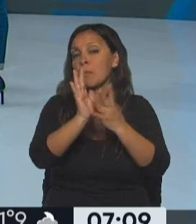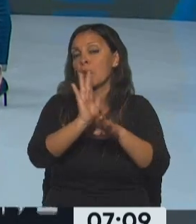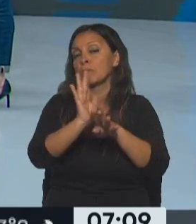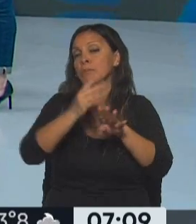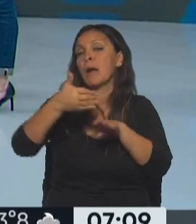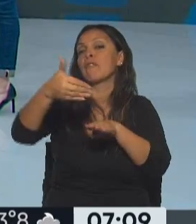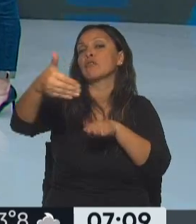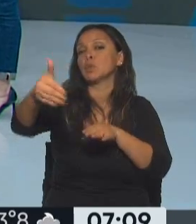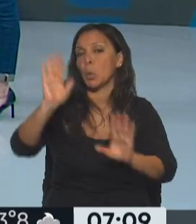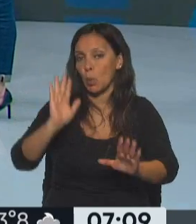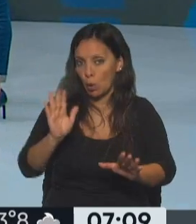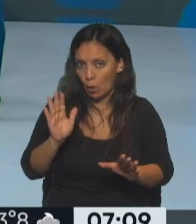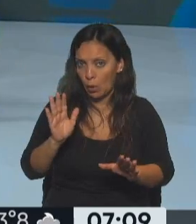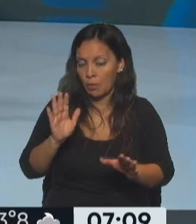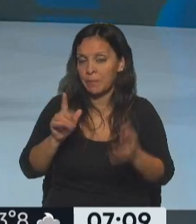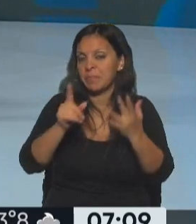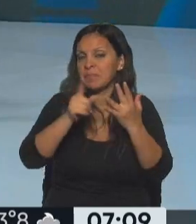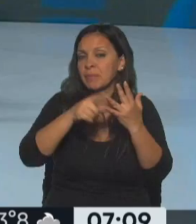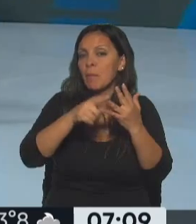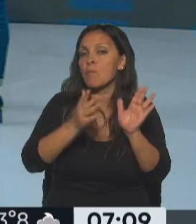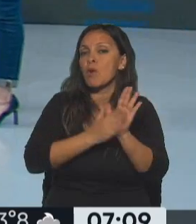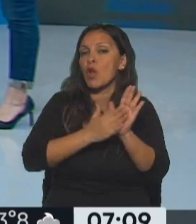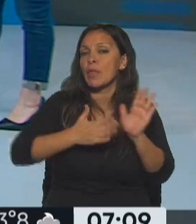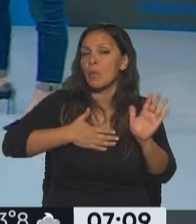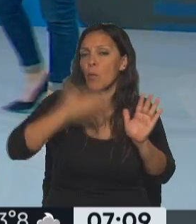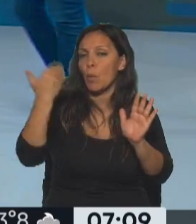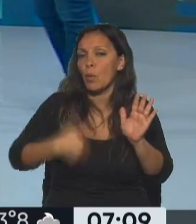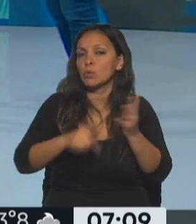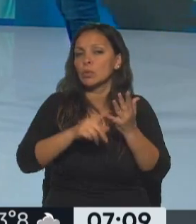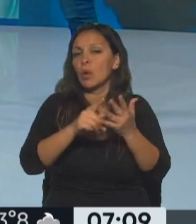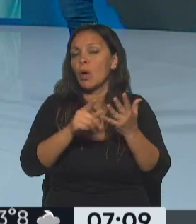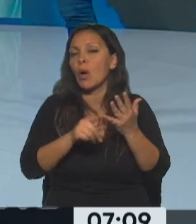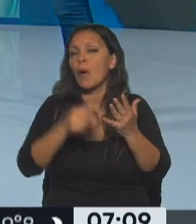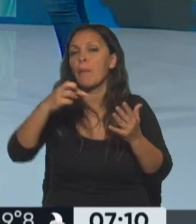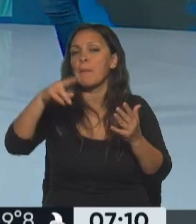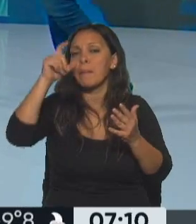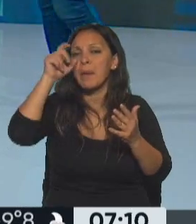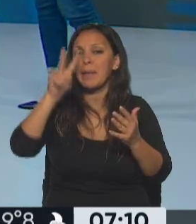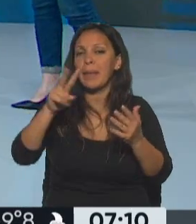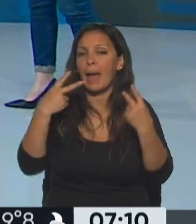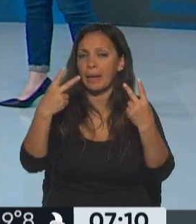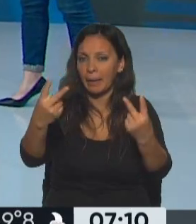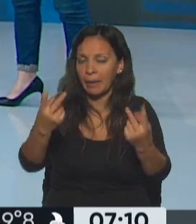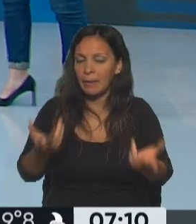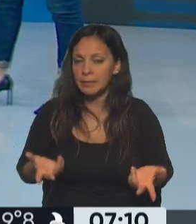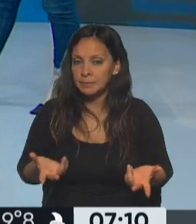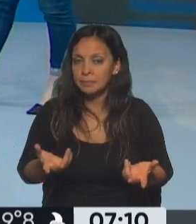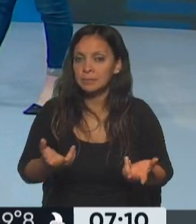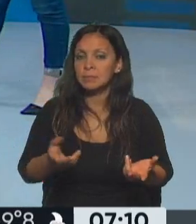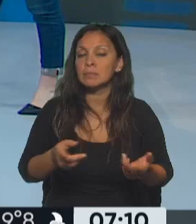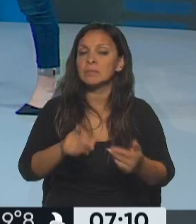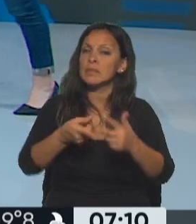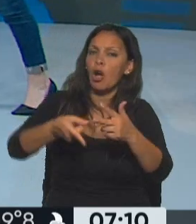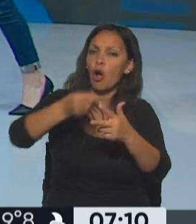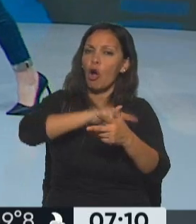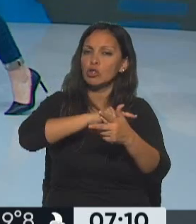monotributo productivo, el previaje, que es una política de Estado que ya viene llevando el gobierno desde hace tiempo, y los otros 3 puntos